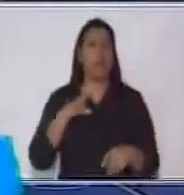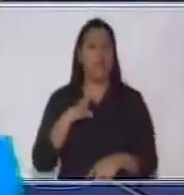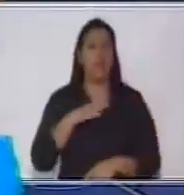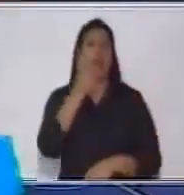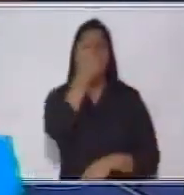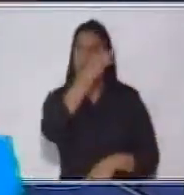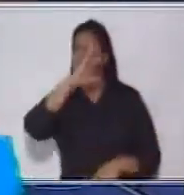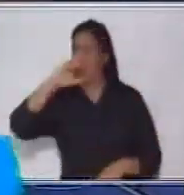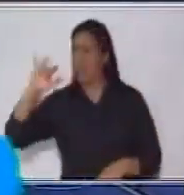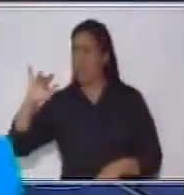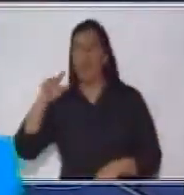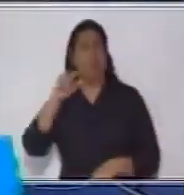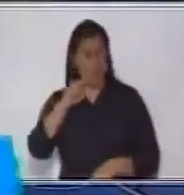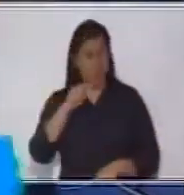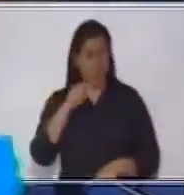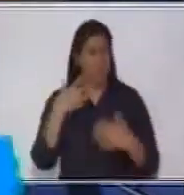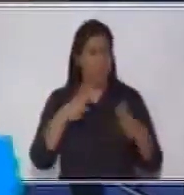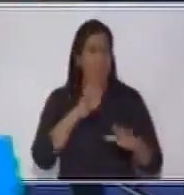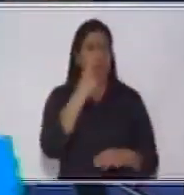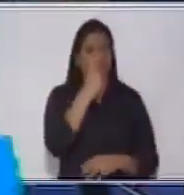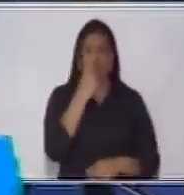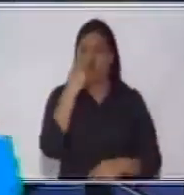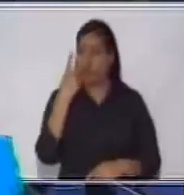¿Has contado alguna vez las letras del abecedario?